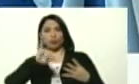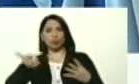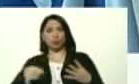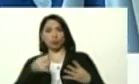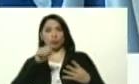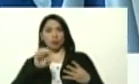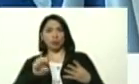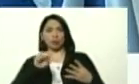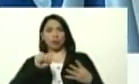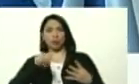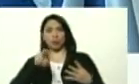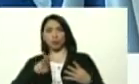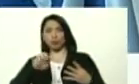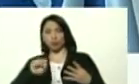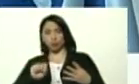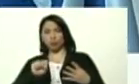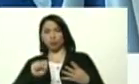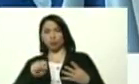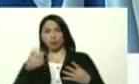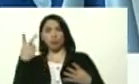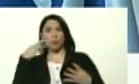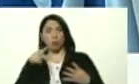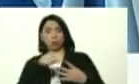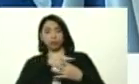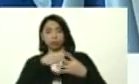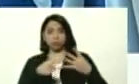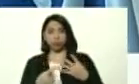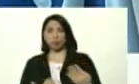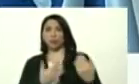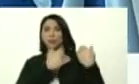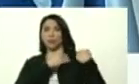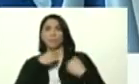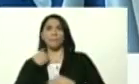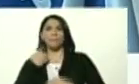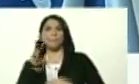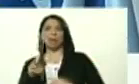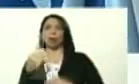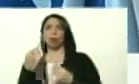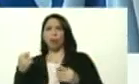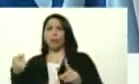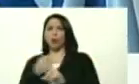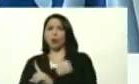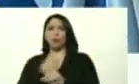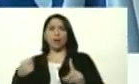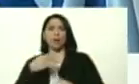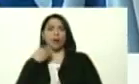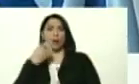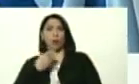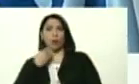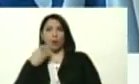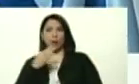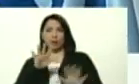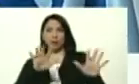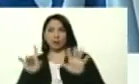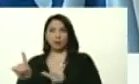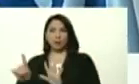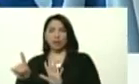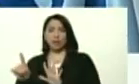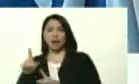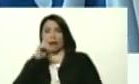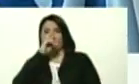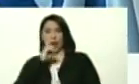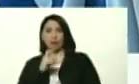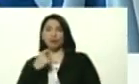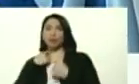Ibarra Ibarra, por su responsabilidad en la muerte al adolescente desaparecido, es decir,